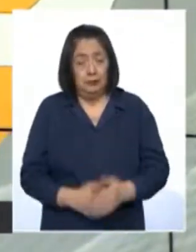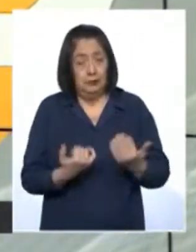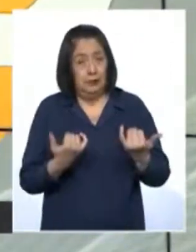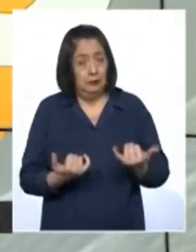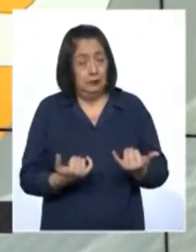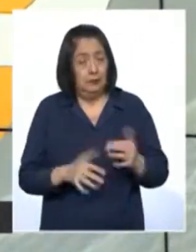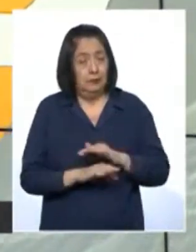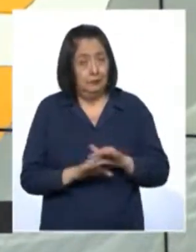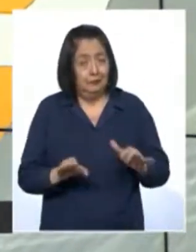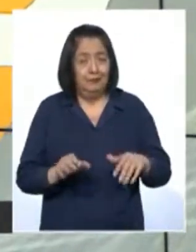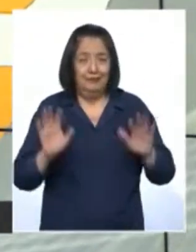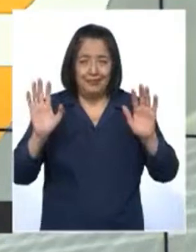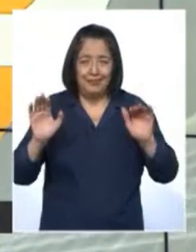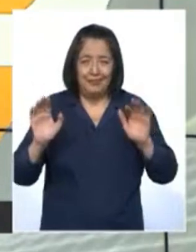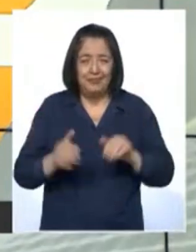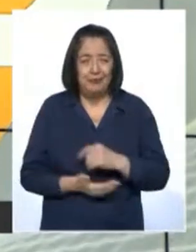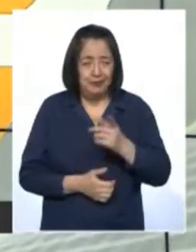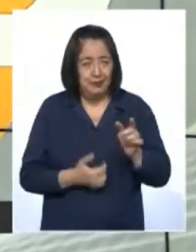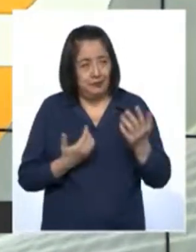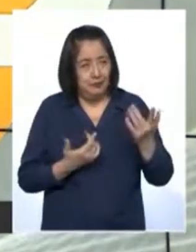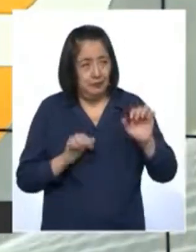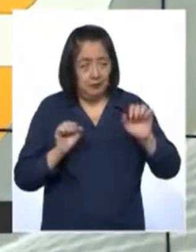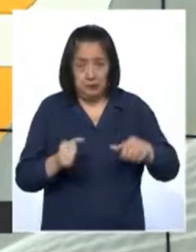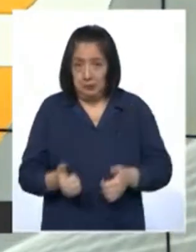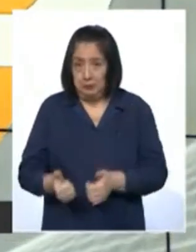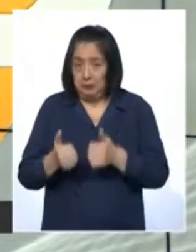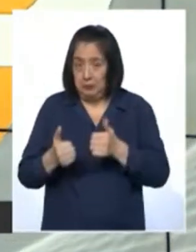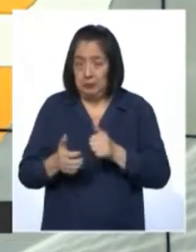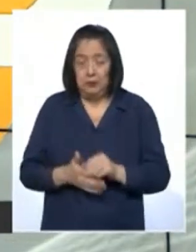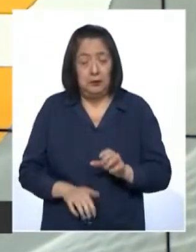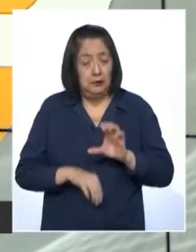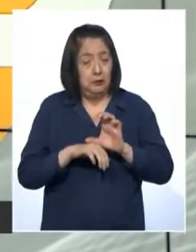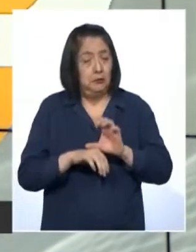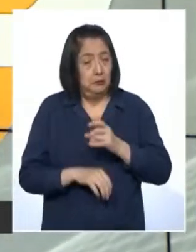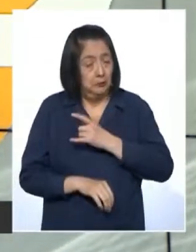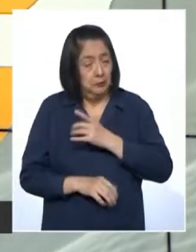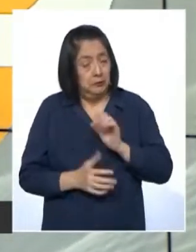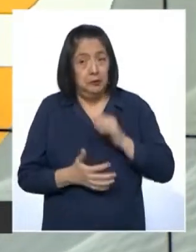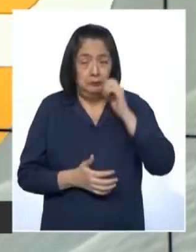forma nos despedimos, Lore, esperando que hoy le vaya muy bien a Universitario de